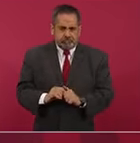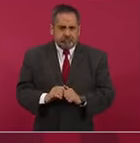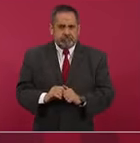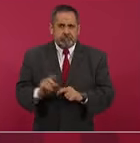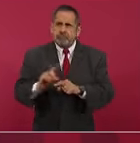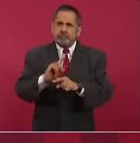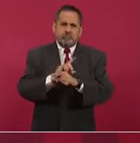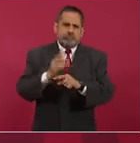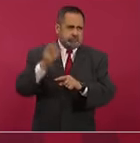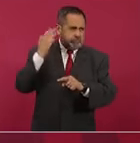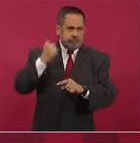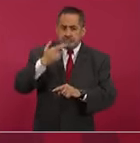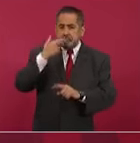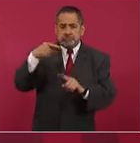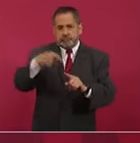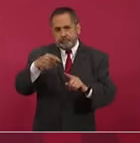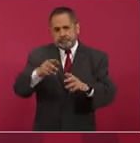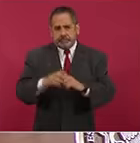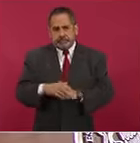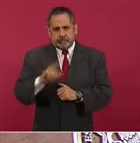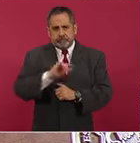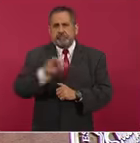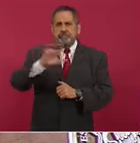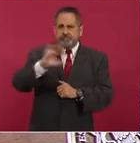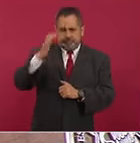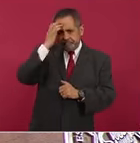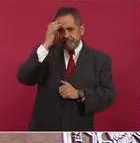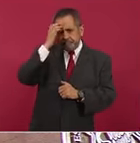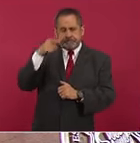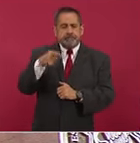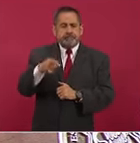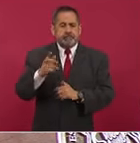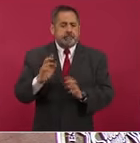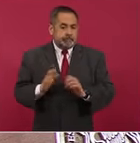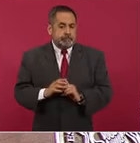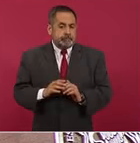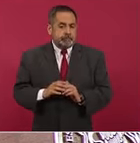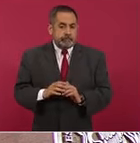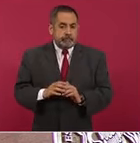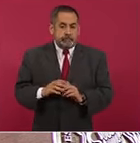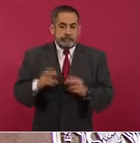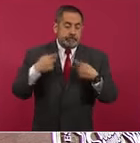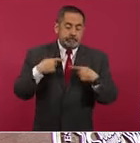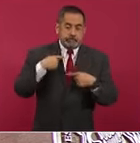desde hace algún tiempo. Tiene fama y por eso hay